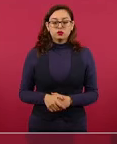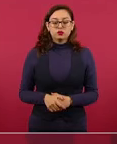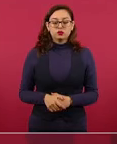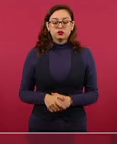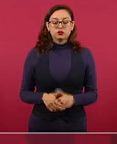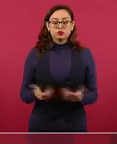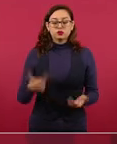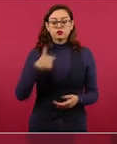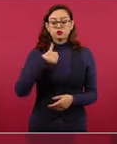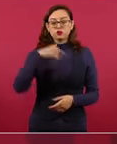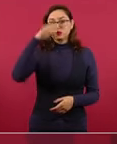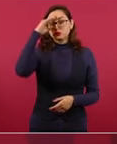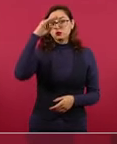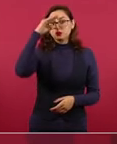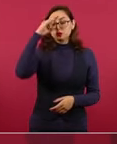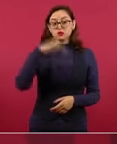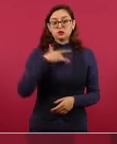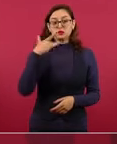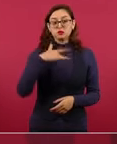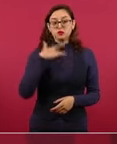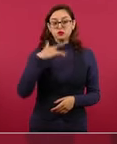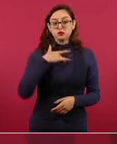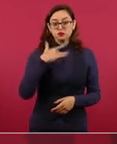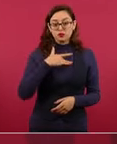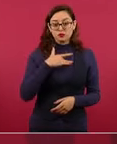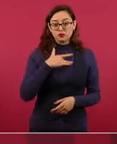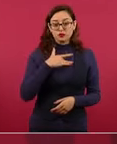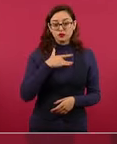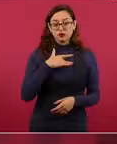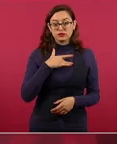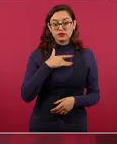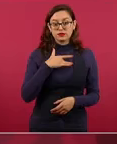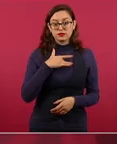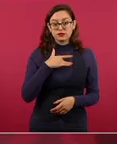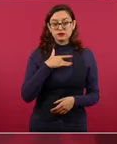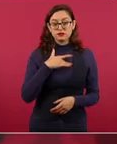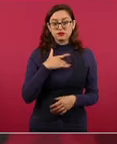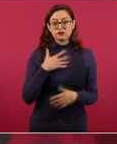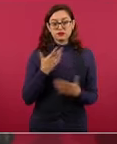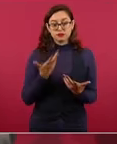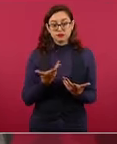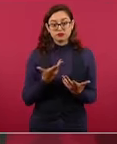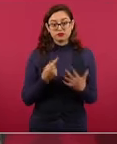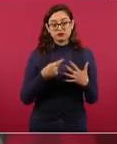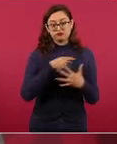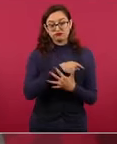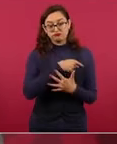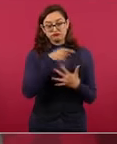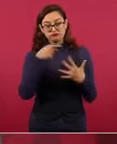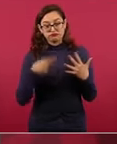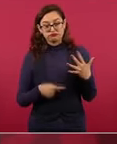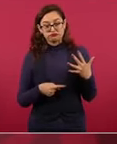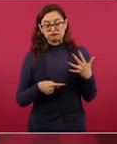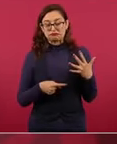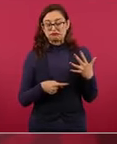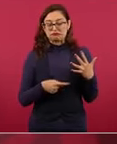en la medida de que sé transparente en todos estos hechos vergonzosos